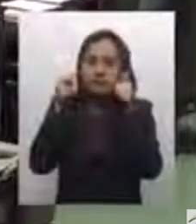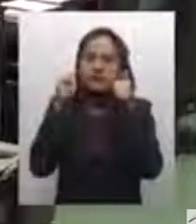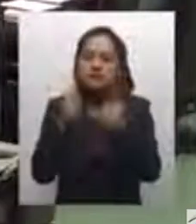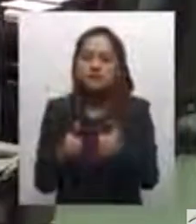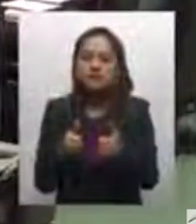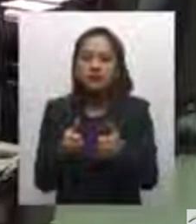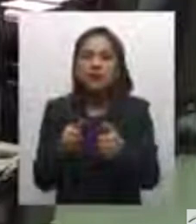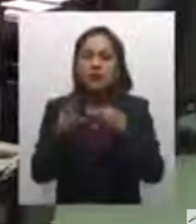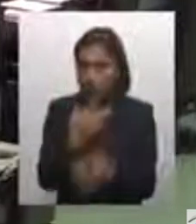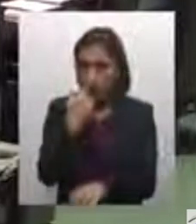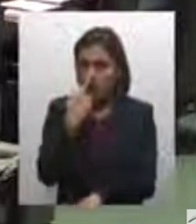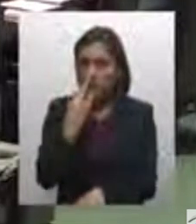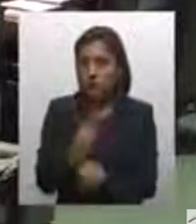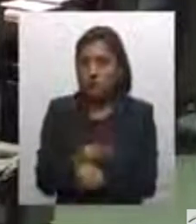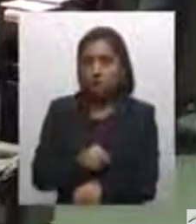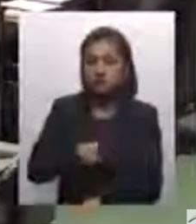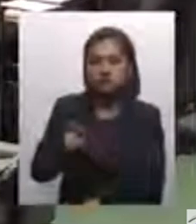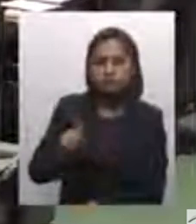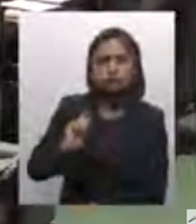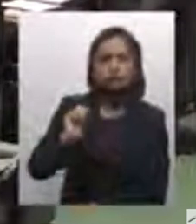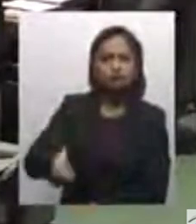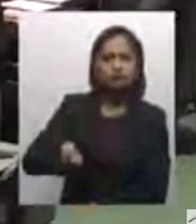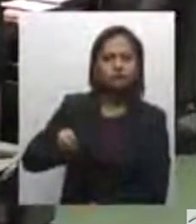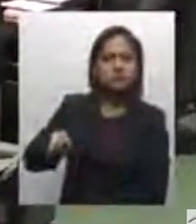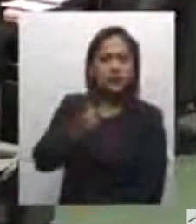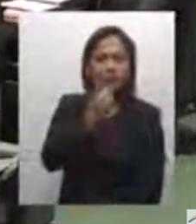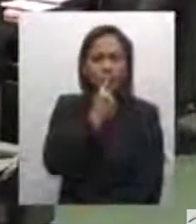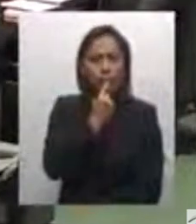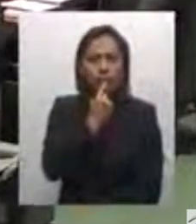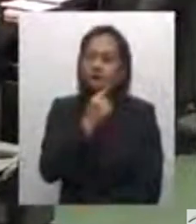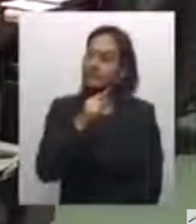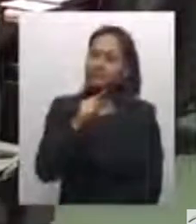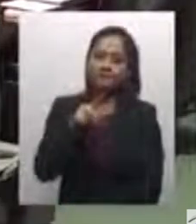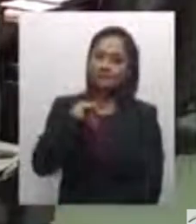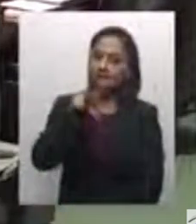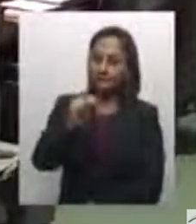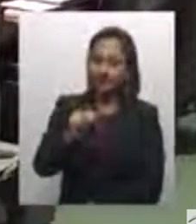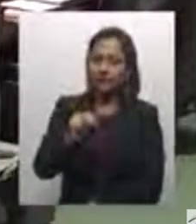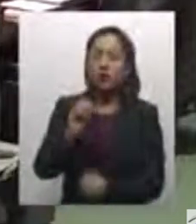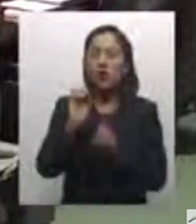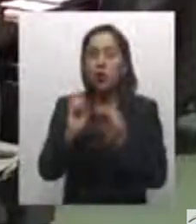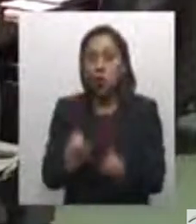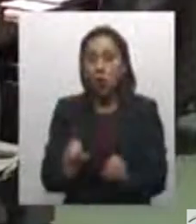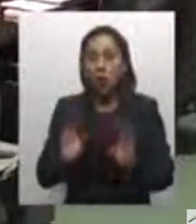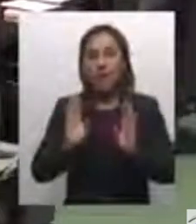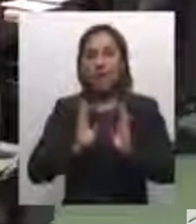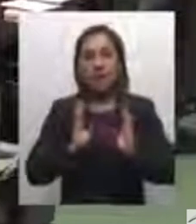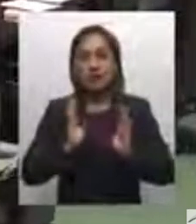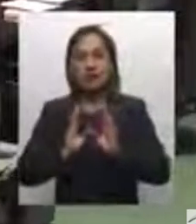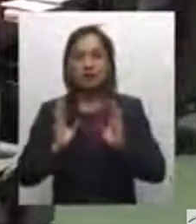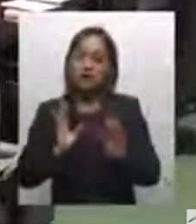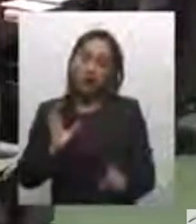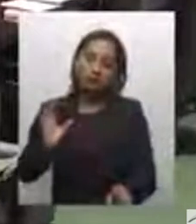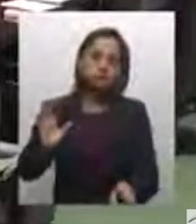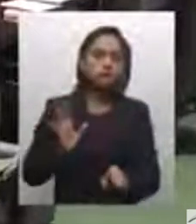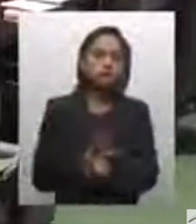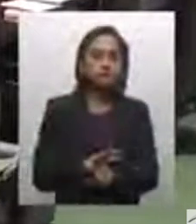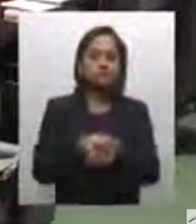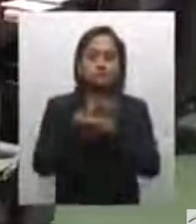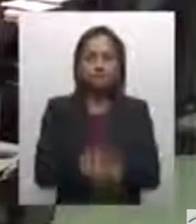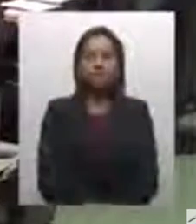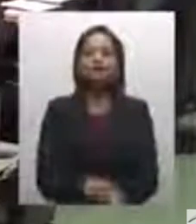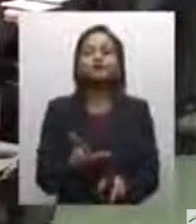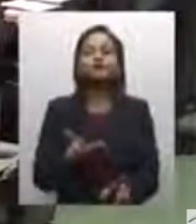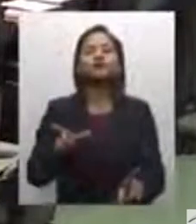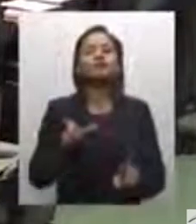no vamos y al el uso de la fuerza pública es un recurso legítimo del